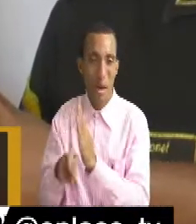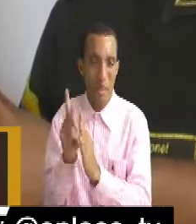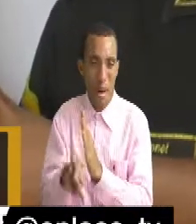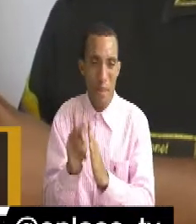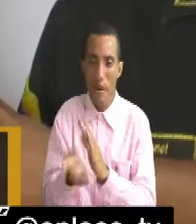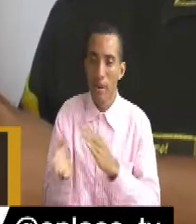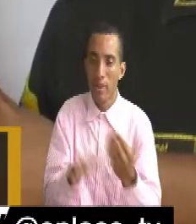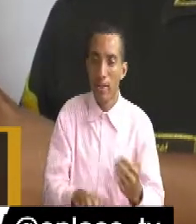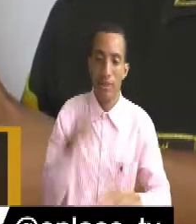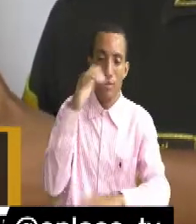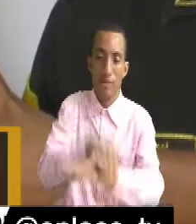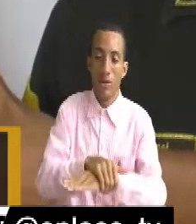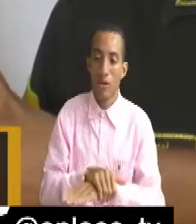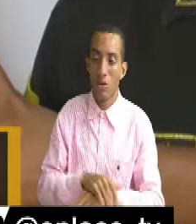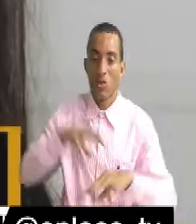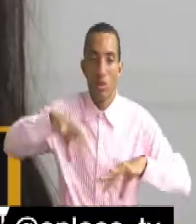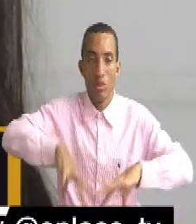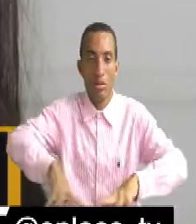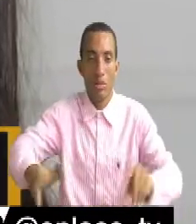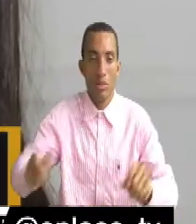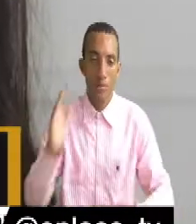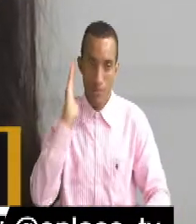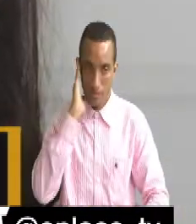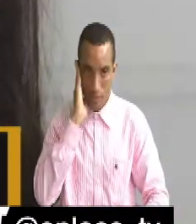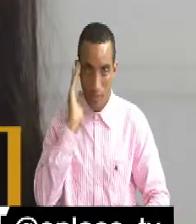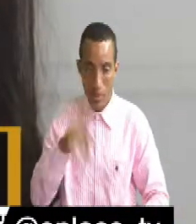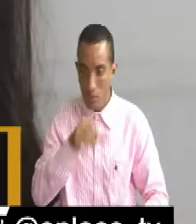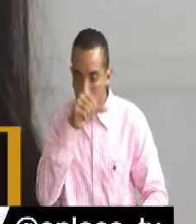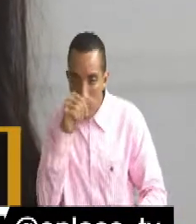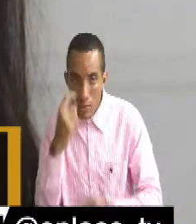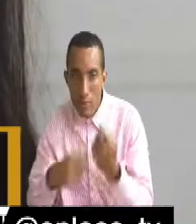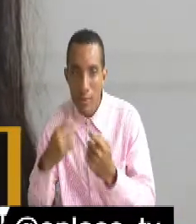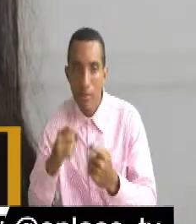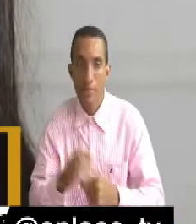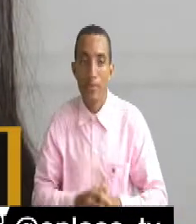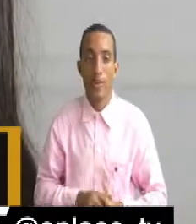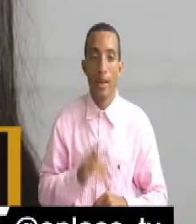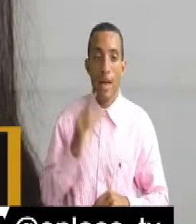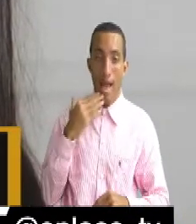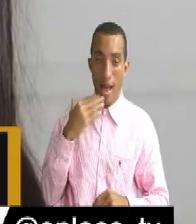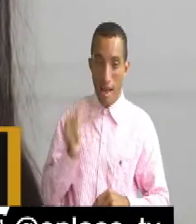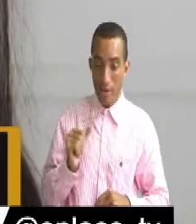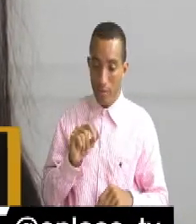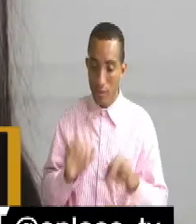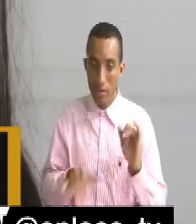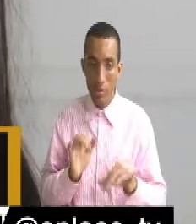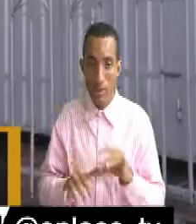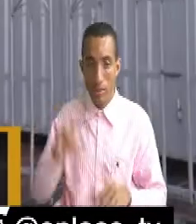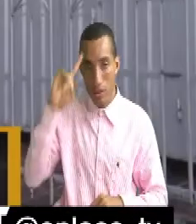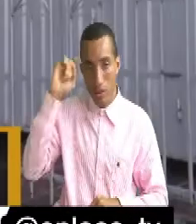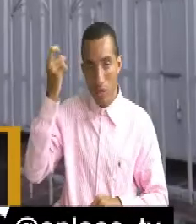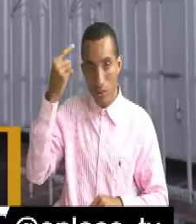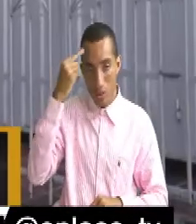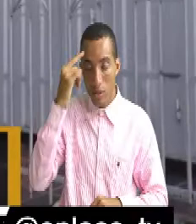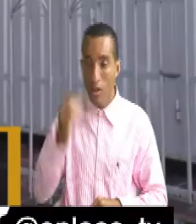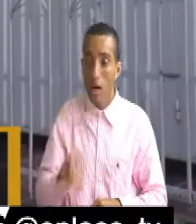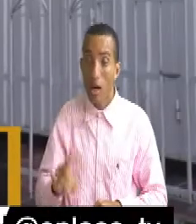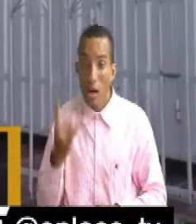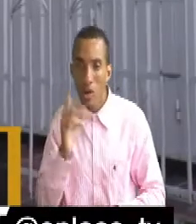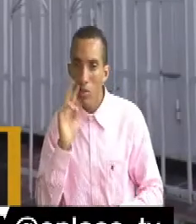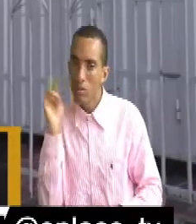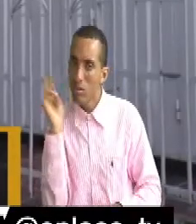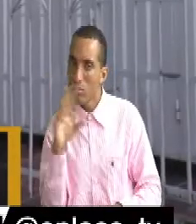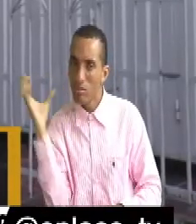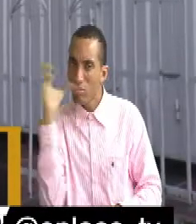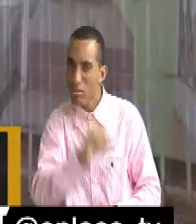de celulares y por tema de microtráfico. Mayerly Ulloque, secretaria de Gobierno, invitó a la comunidad a continuar denunciando cualquier acto delictivo para